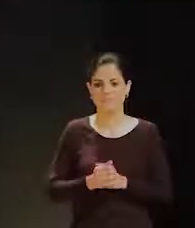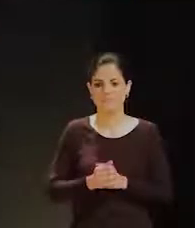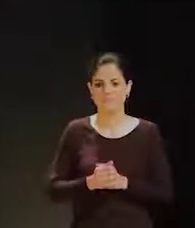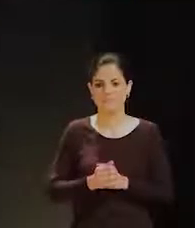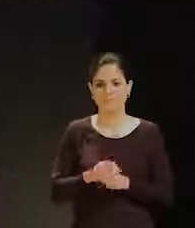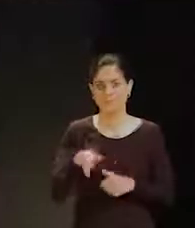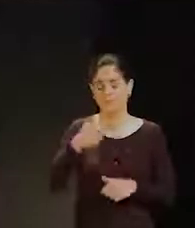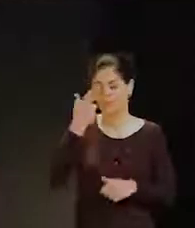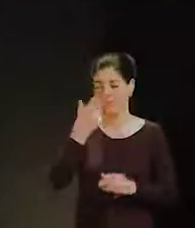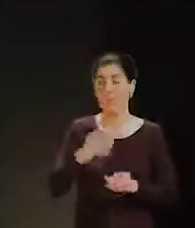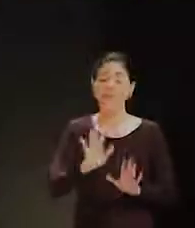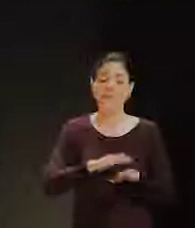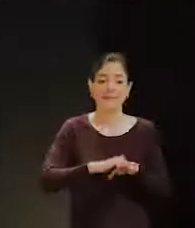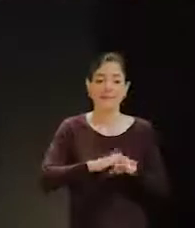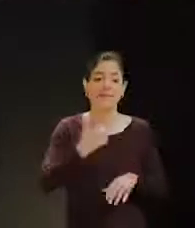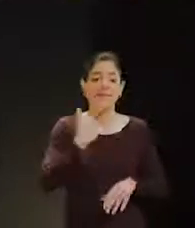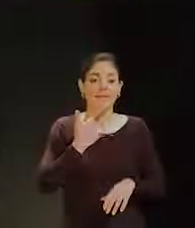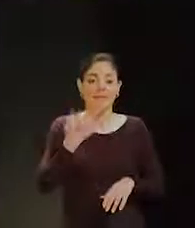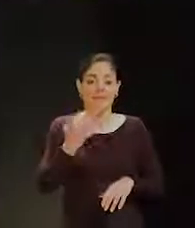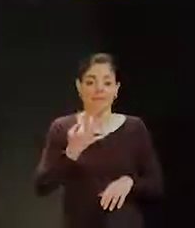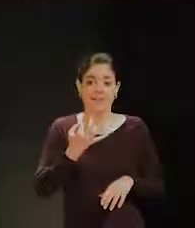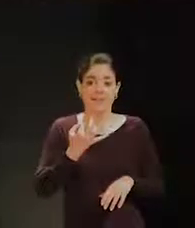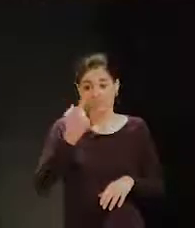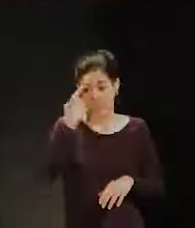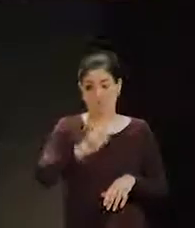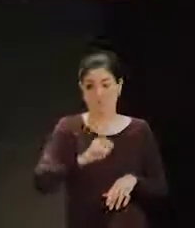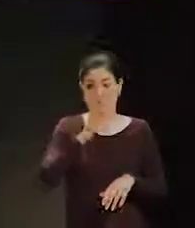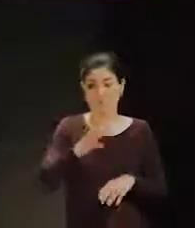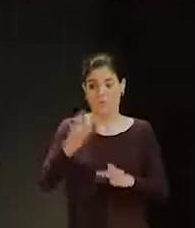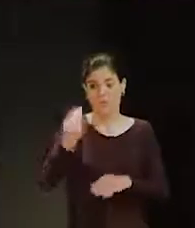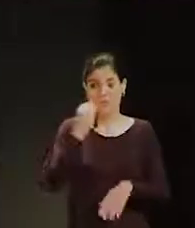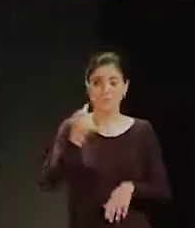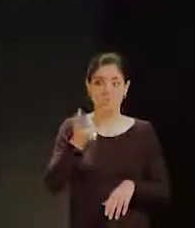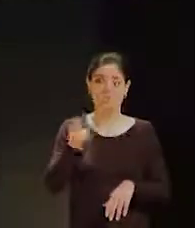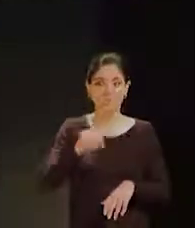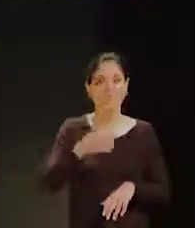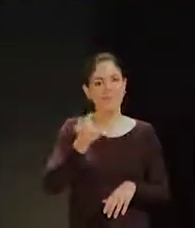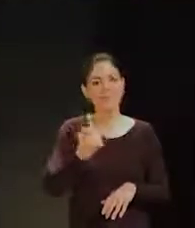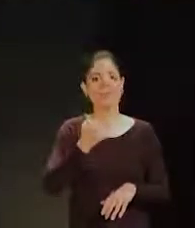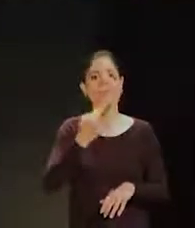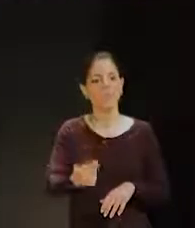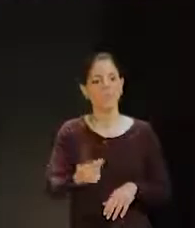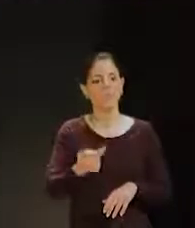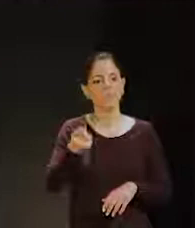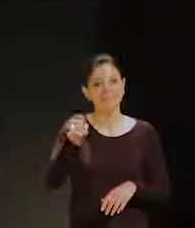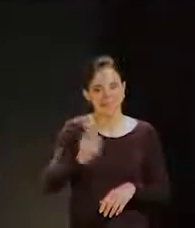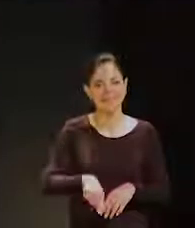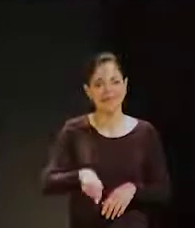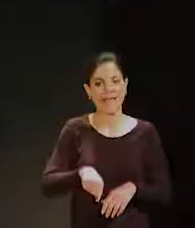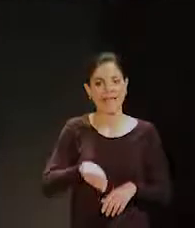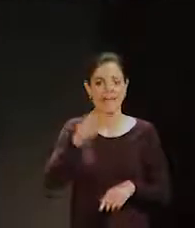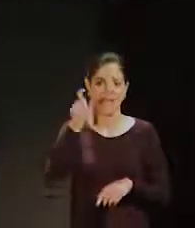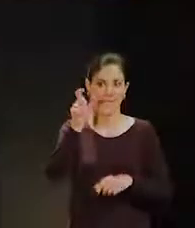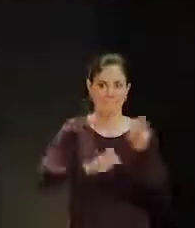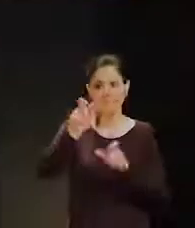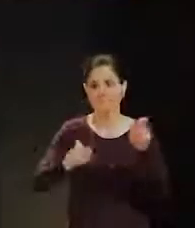Muy interesante. Es que no sé si me van a regañar un poco, porque tendríamos que dar un poco la voz